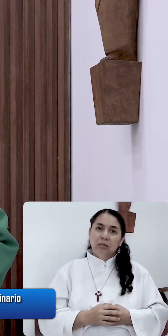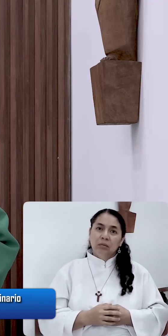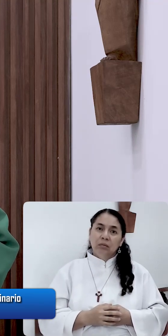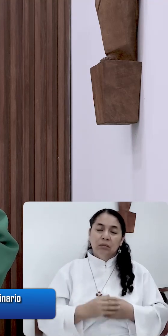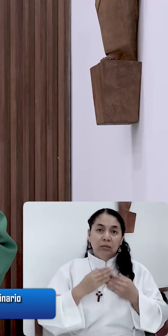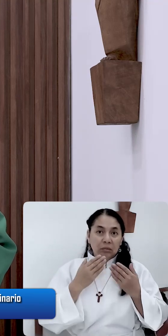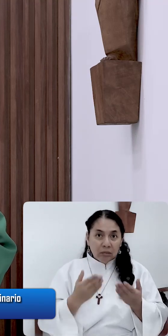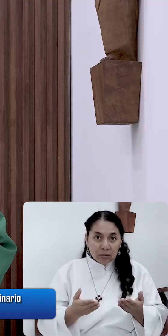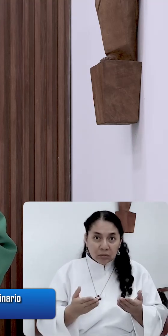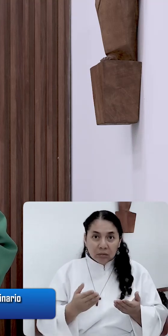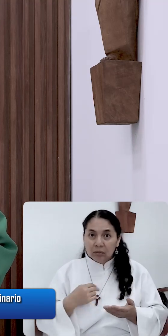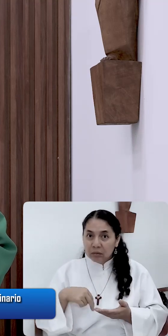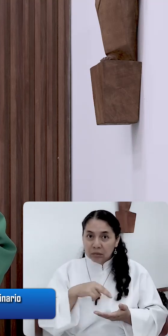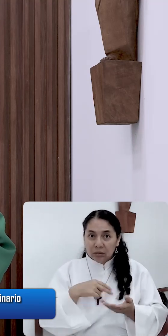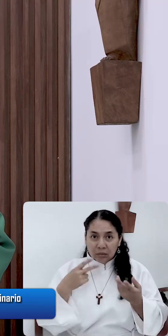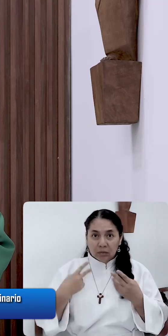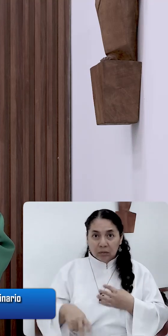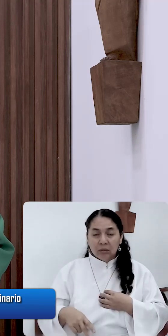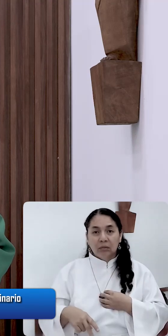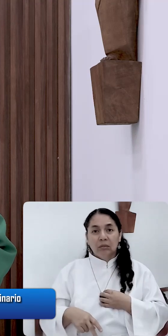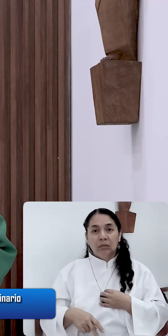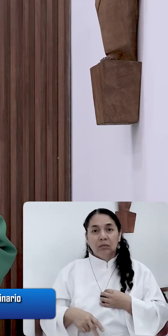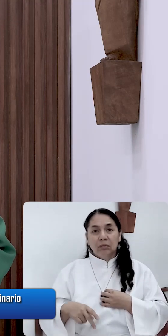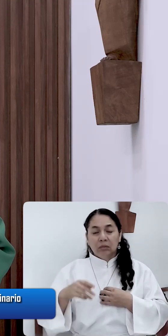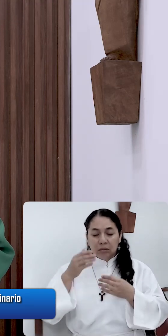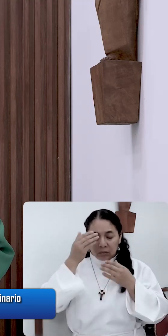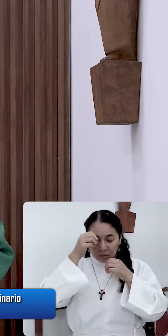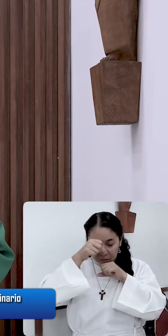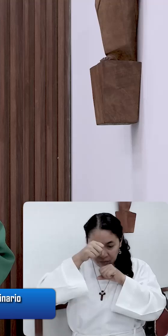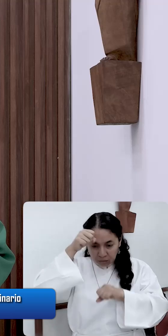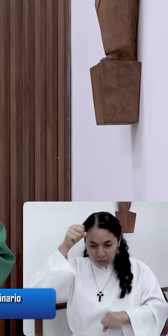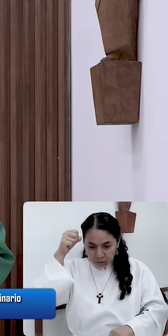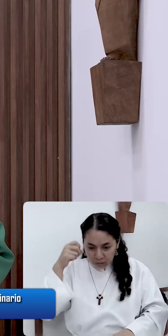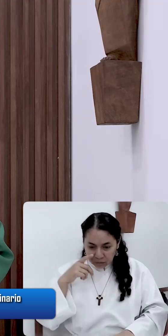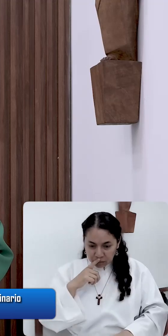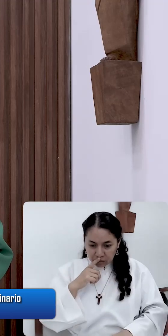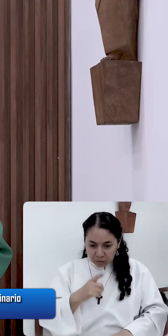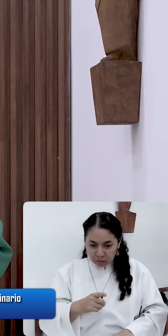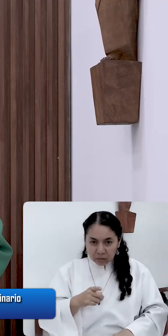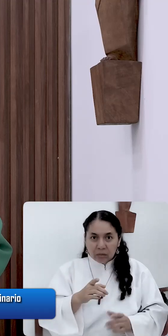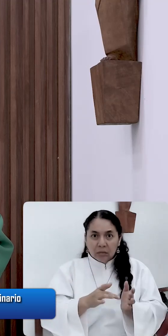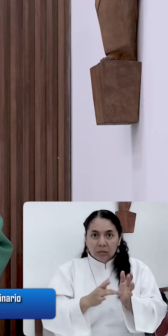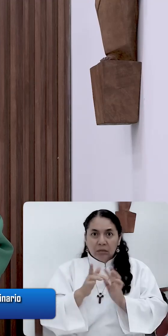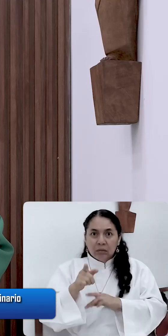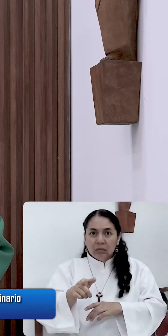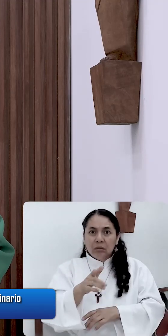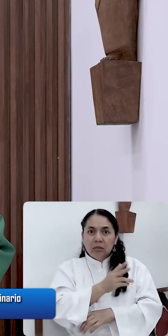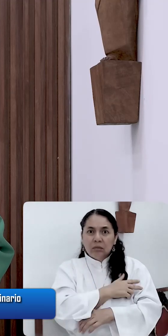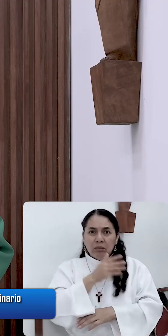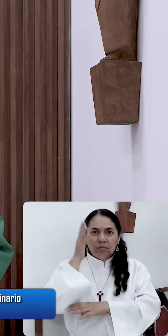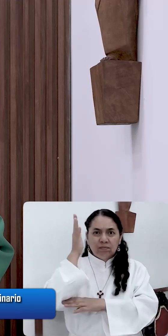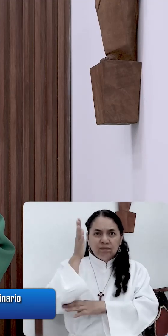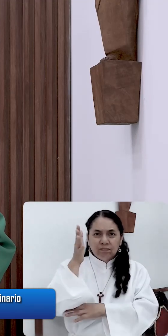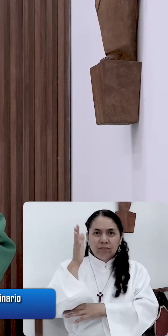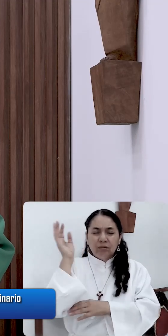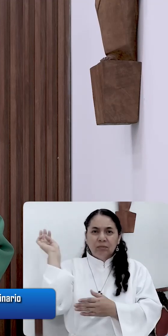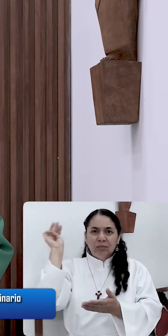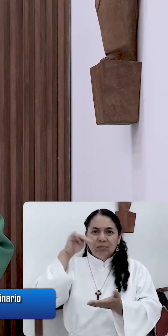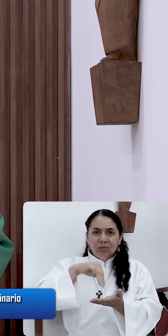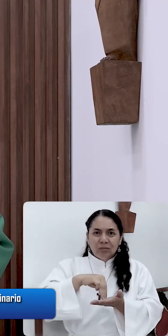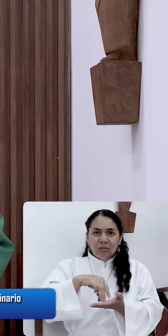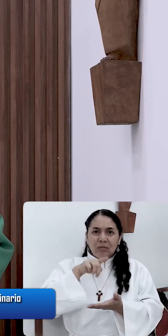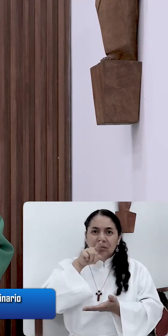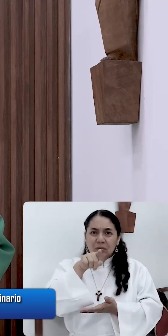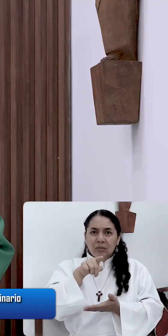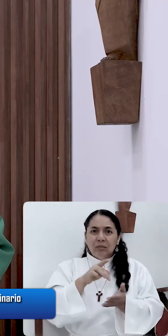Allá estamos llamados nosotros también a descubrir que Jesús es el Maestro, que Jesús es el Mesías, que